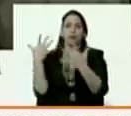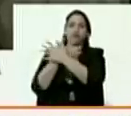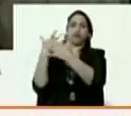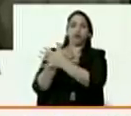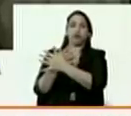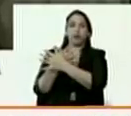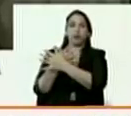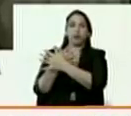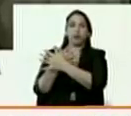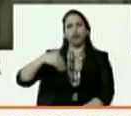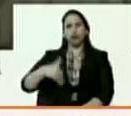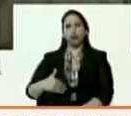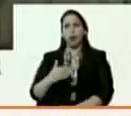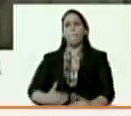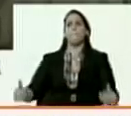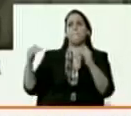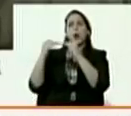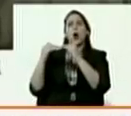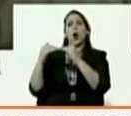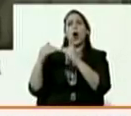y alinear a Estados Unidos,